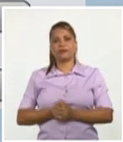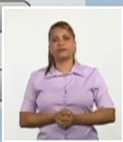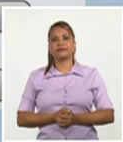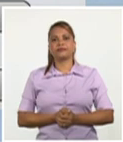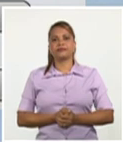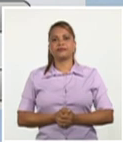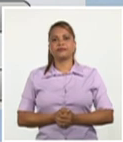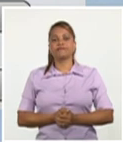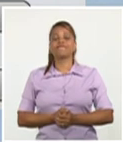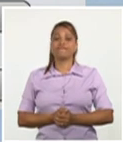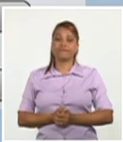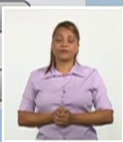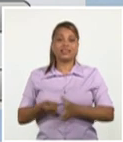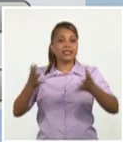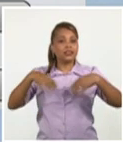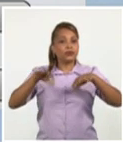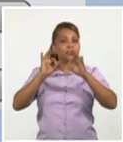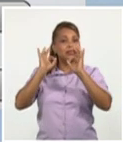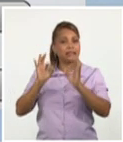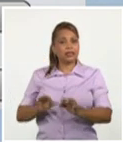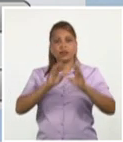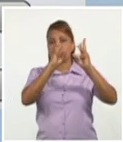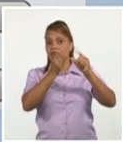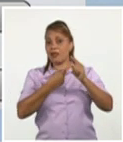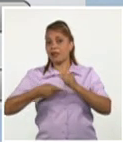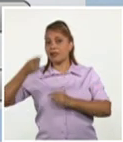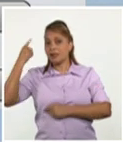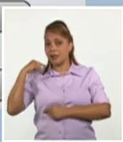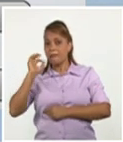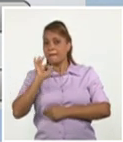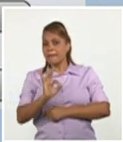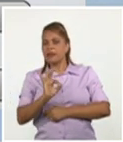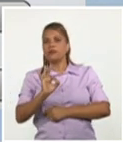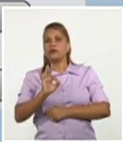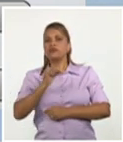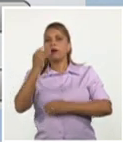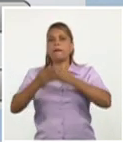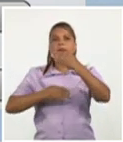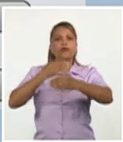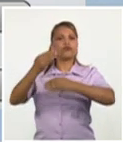este comportamiento de los resultados ayer, ya se han procesado